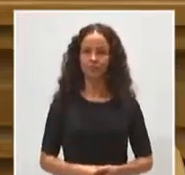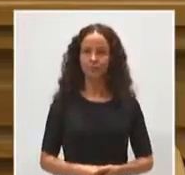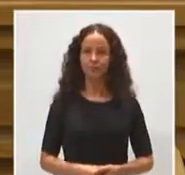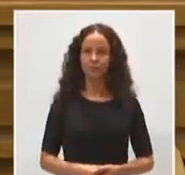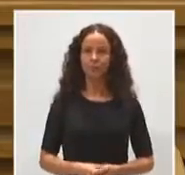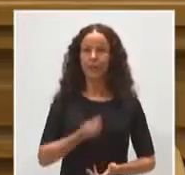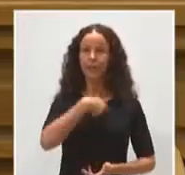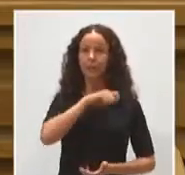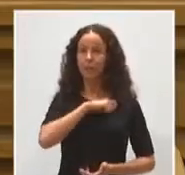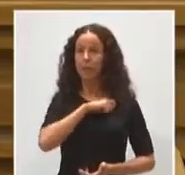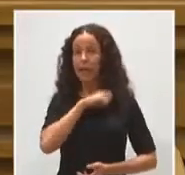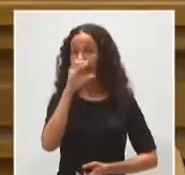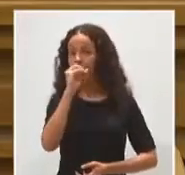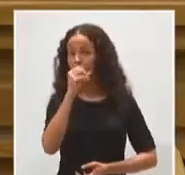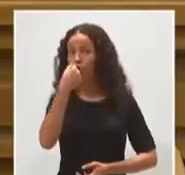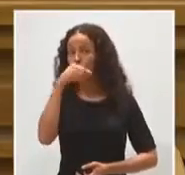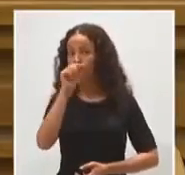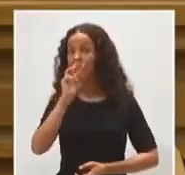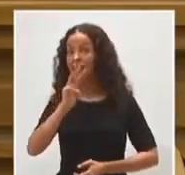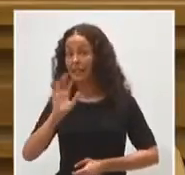en españa ha sido el 0 35